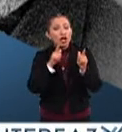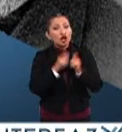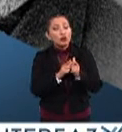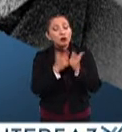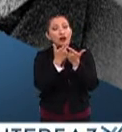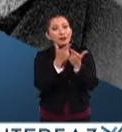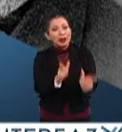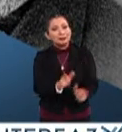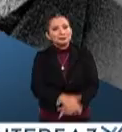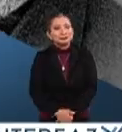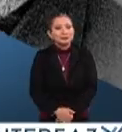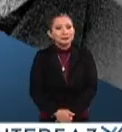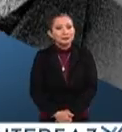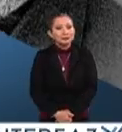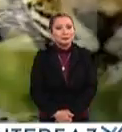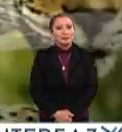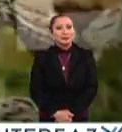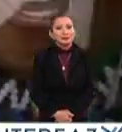miembro del Grupo Liberal.